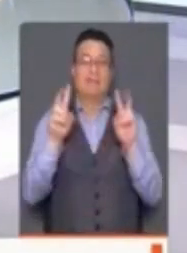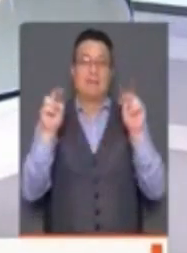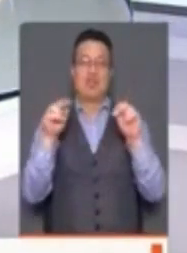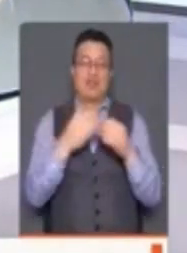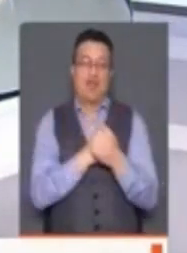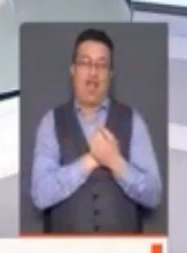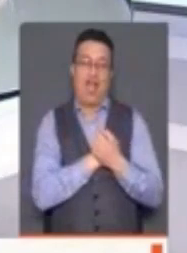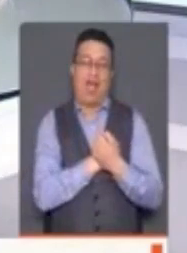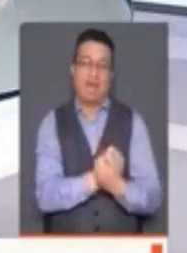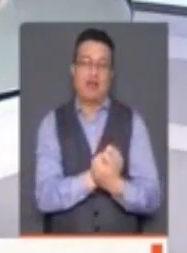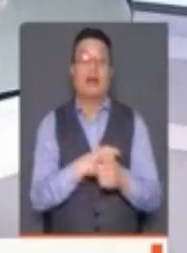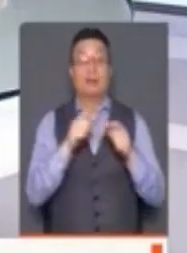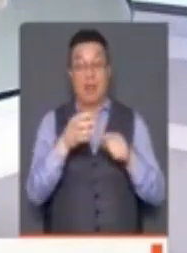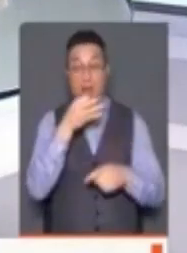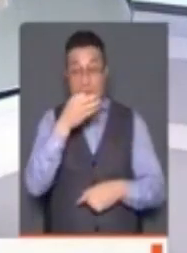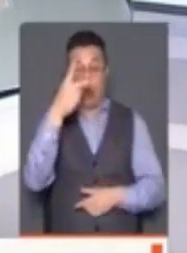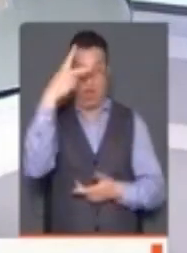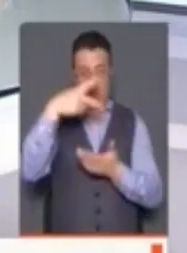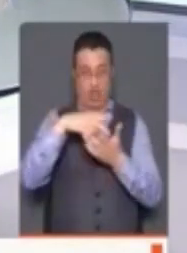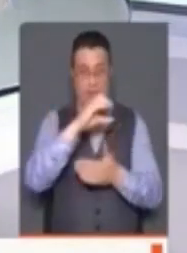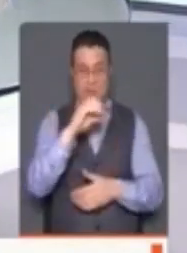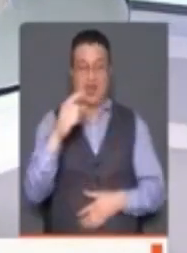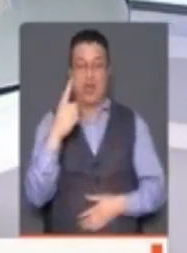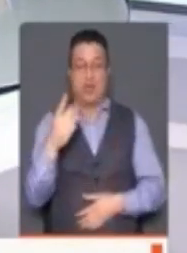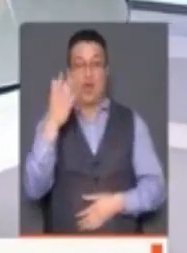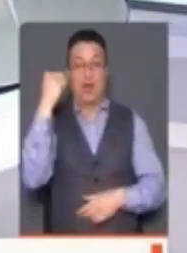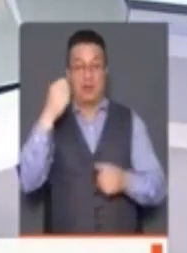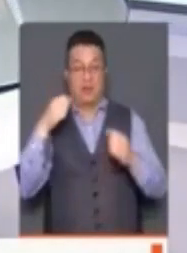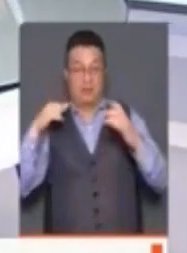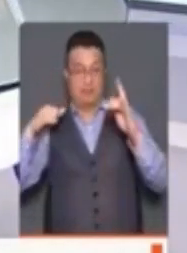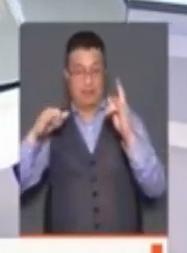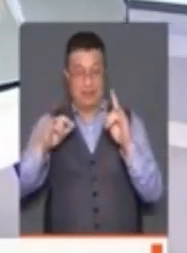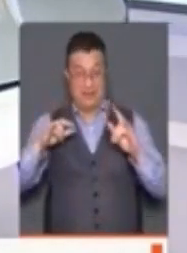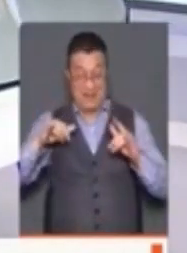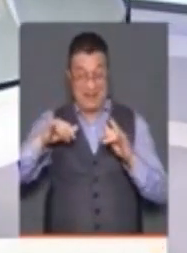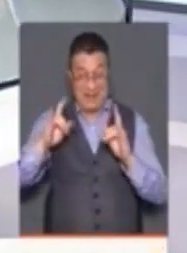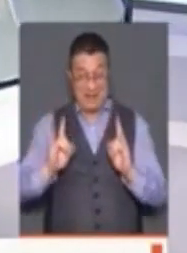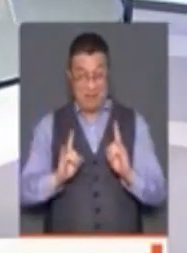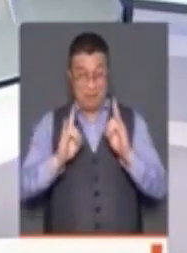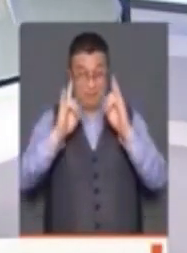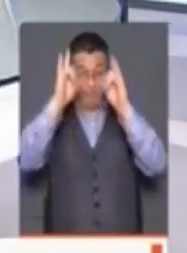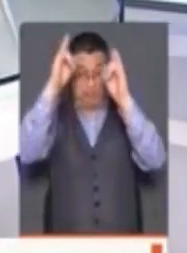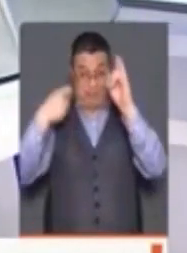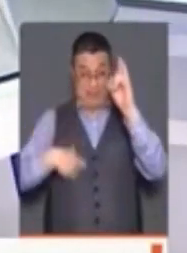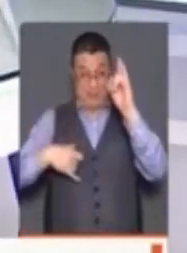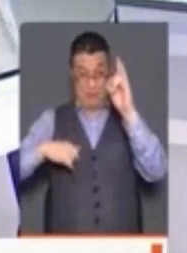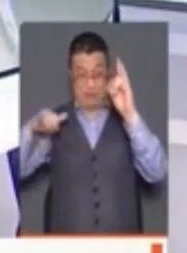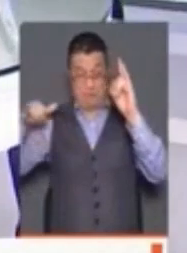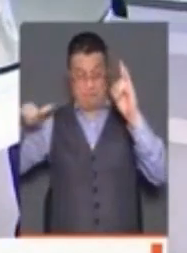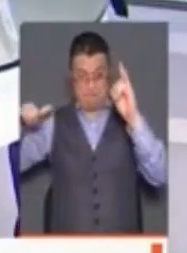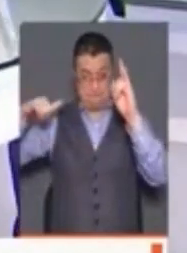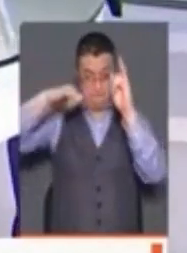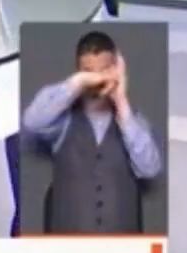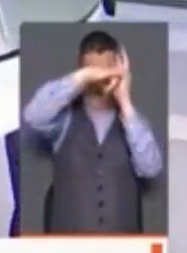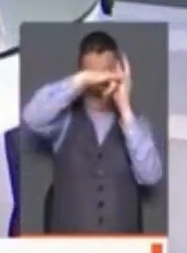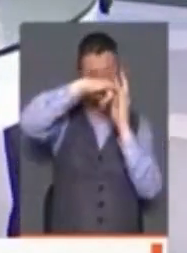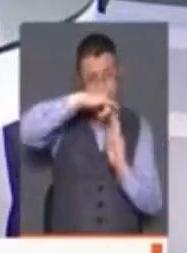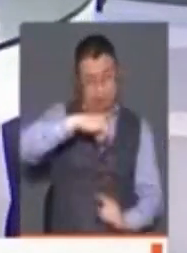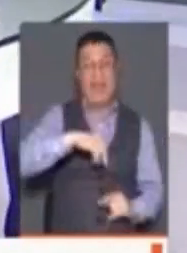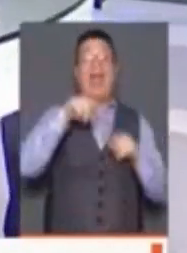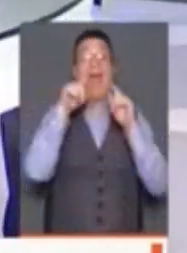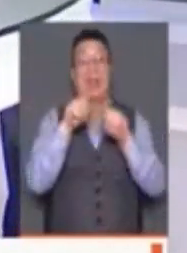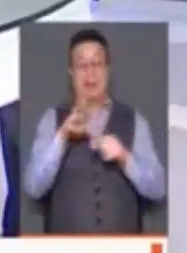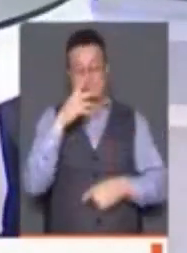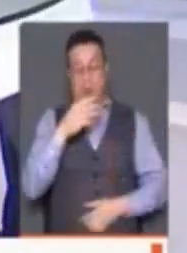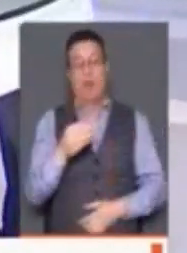en el año 2001 cuando son los atentados a las Torres Gemelas. Y en manera de darle un sentido pésame al